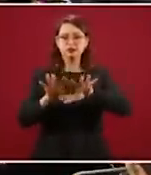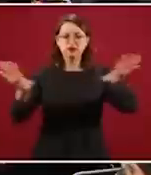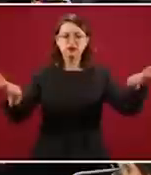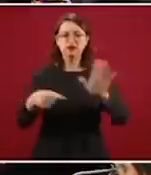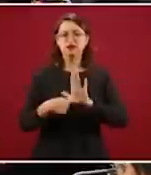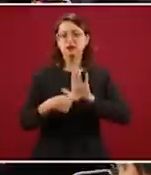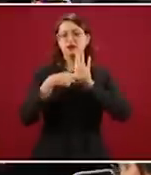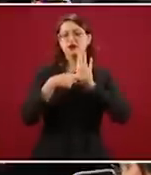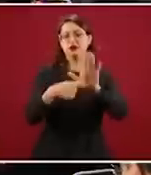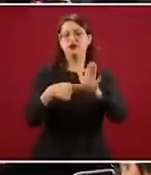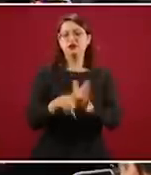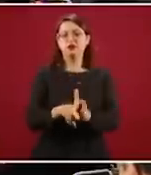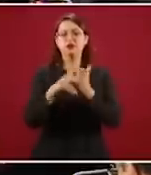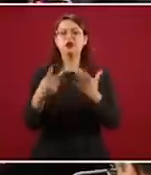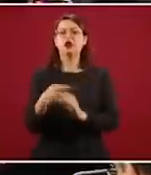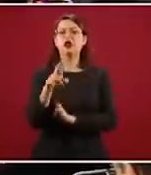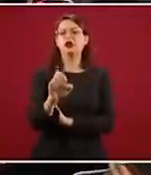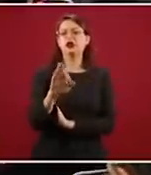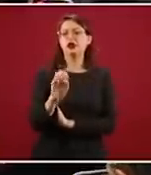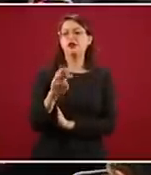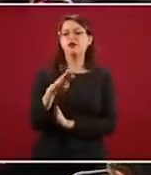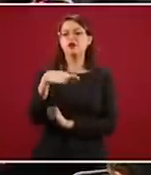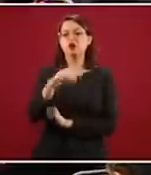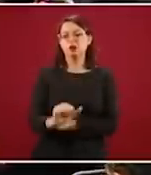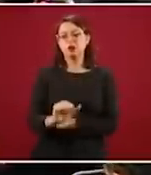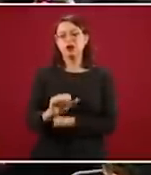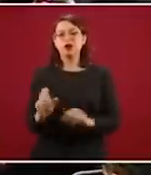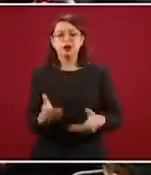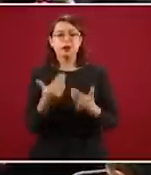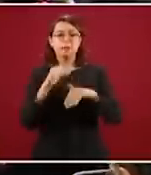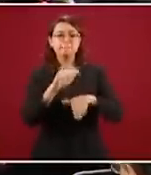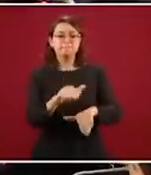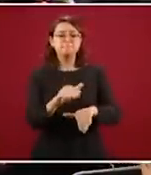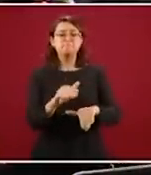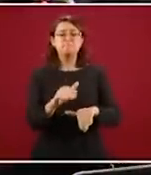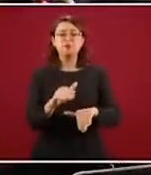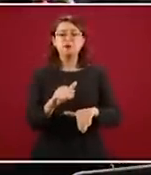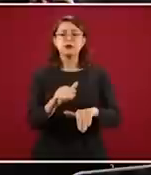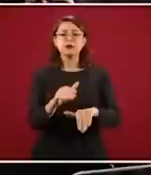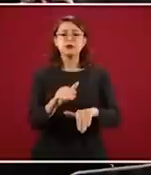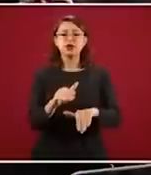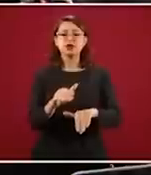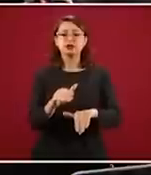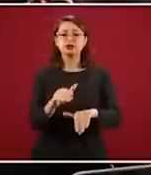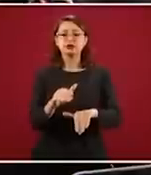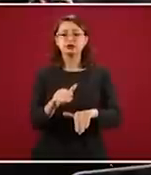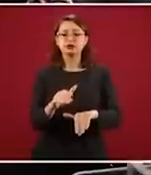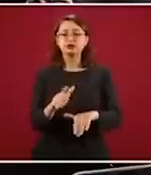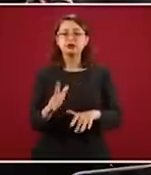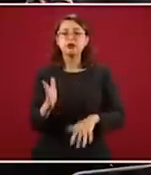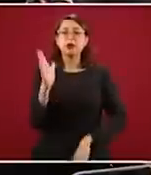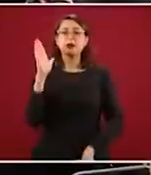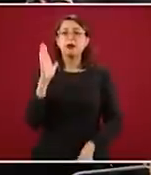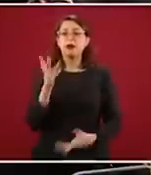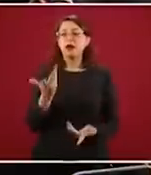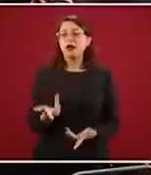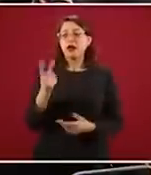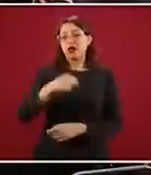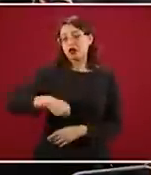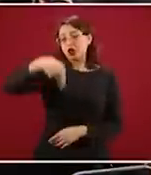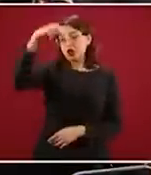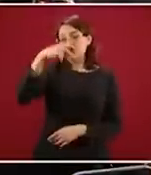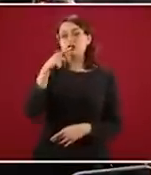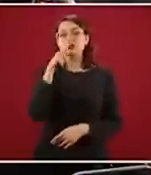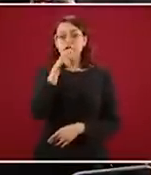muy destacada en el periódico Reforma, donde decía que crece el robo de trenes en el norte